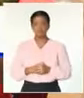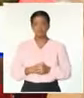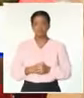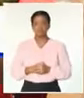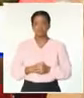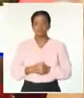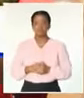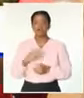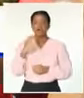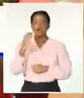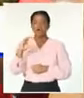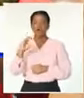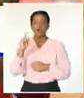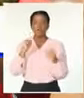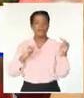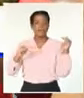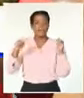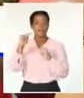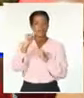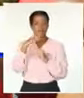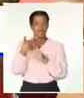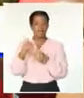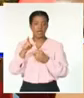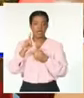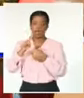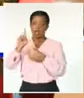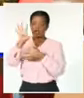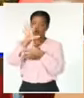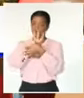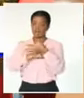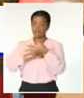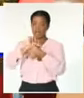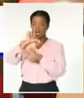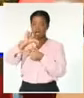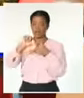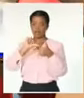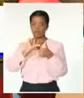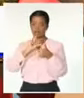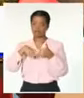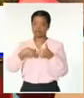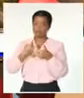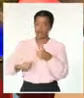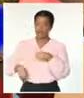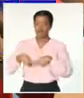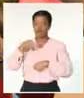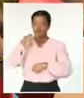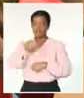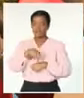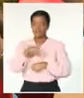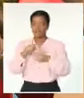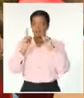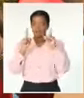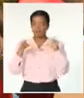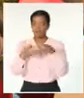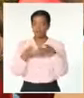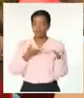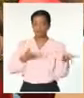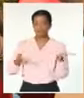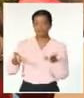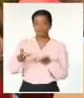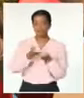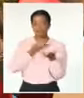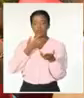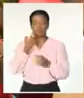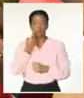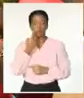de promoción a Latinoamérica y el Caribe. Por eso estamos aquí aprovechando estas oportunidades, oportunidades que también